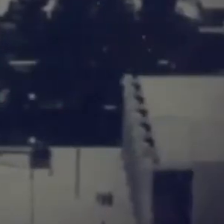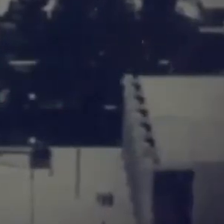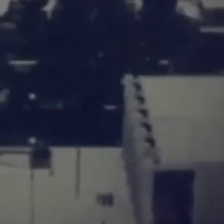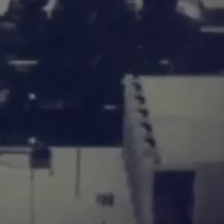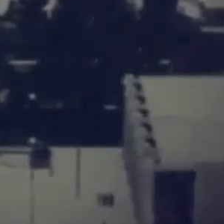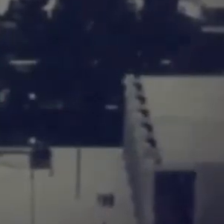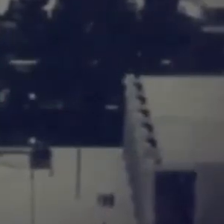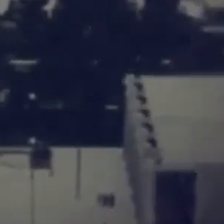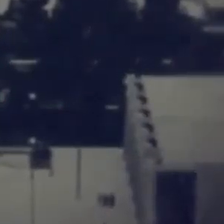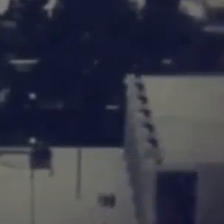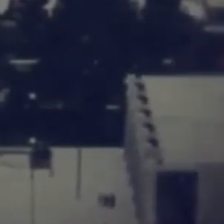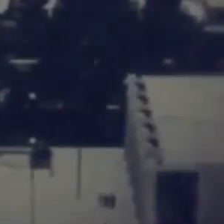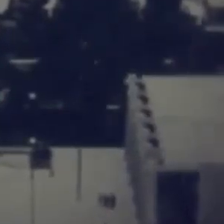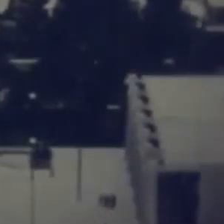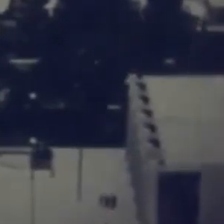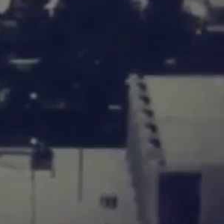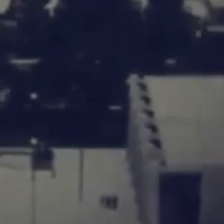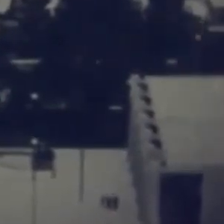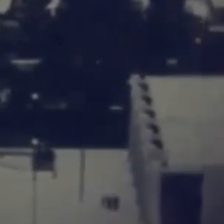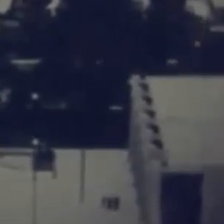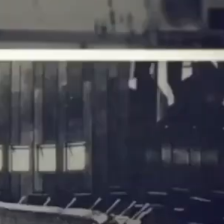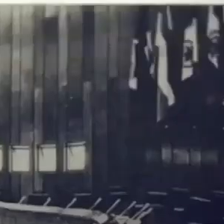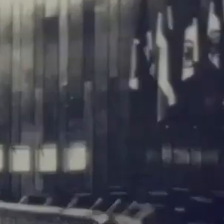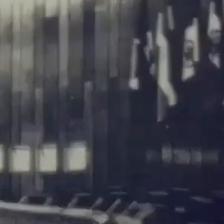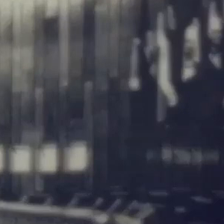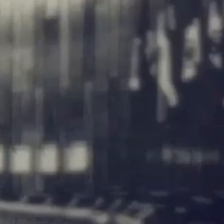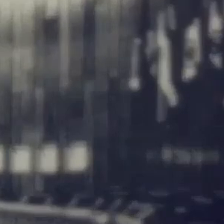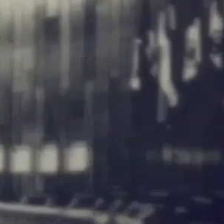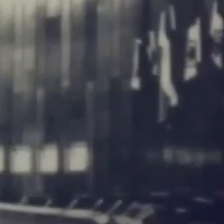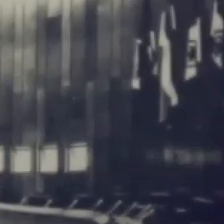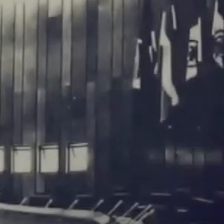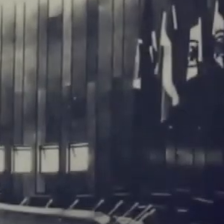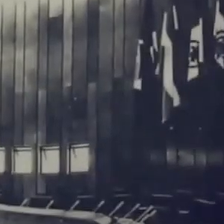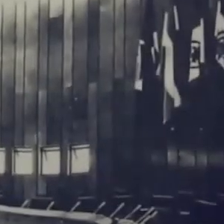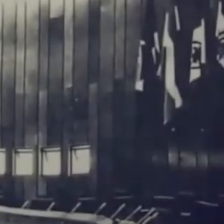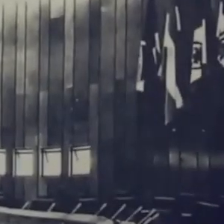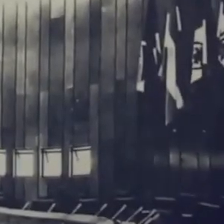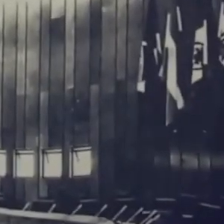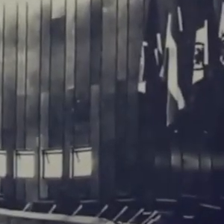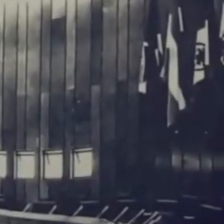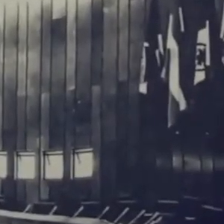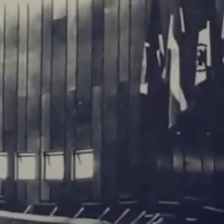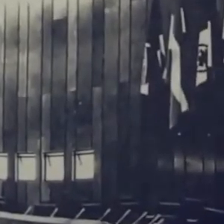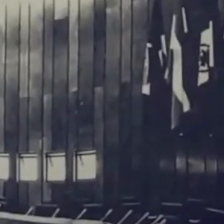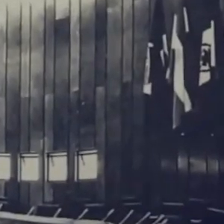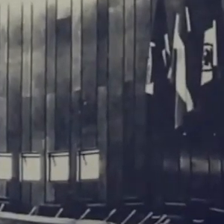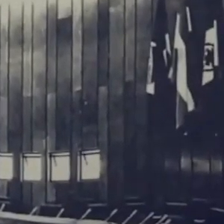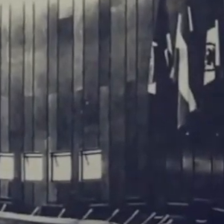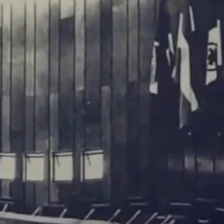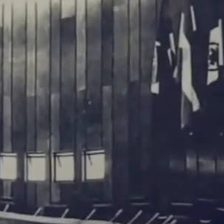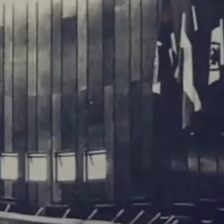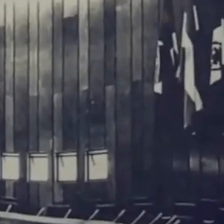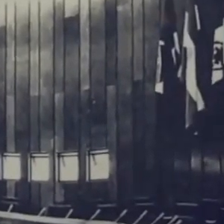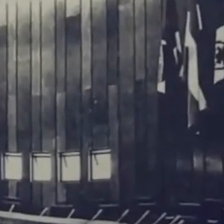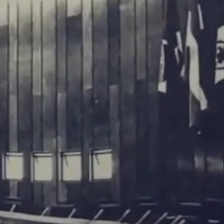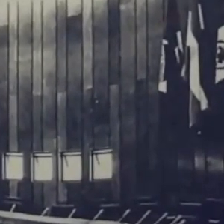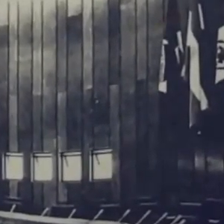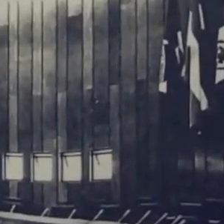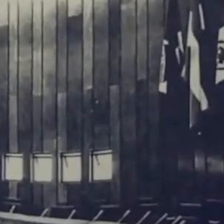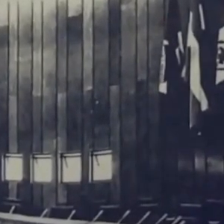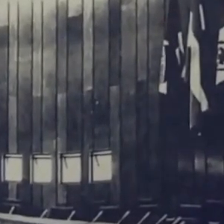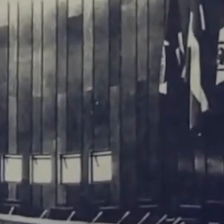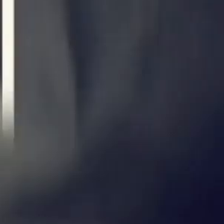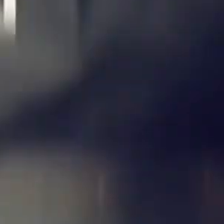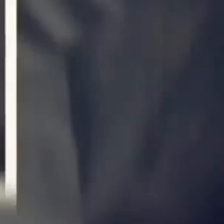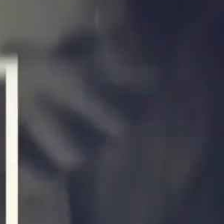la Cuauhtémoc, la más grande del país. Los países miembros de la CIS consideran que, por el liderazgo del IMSS, el organismo sea siempre